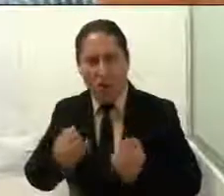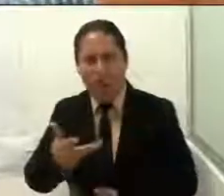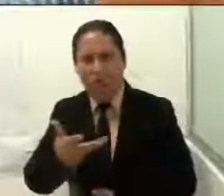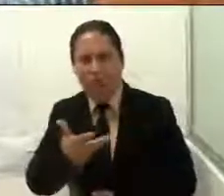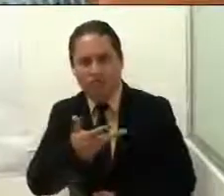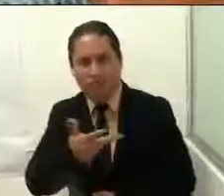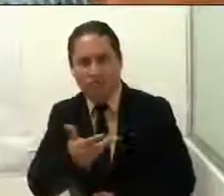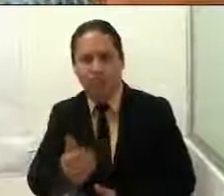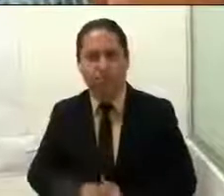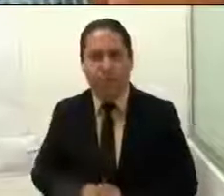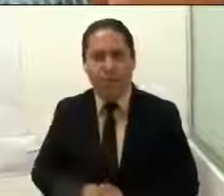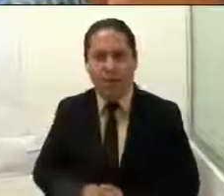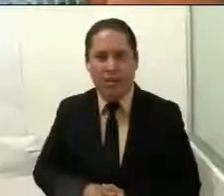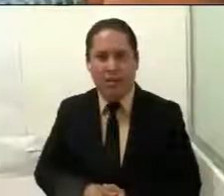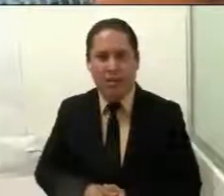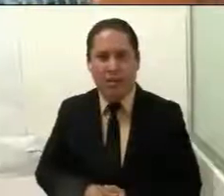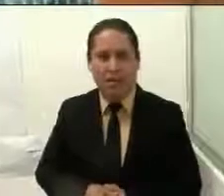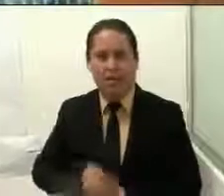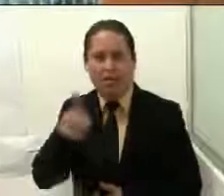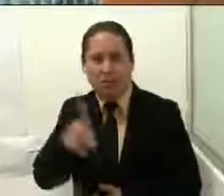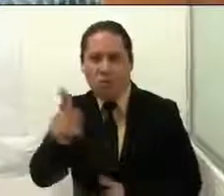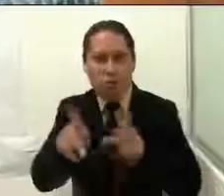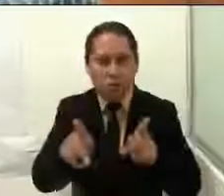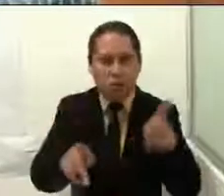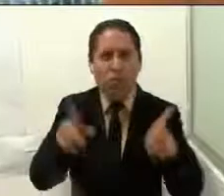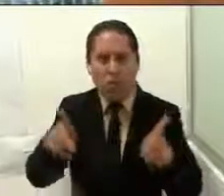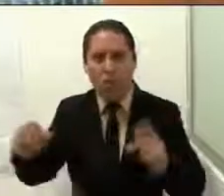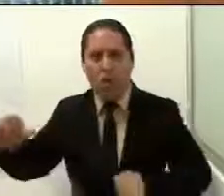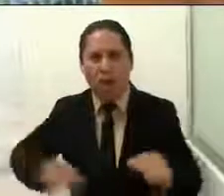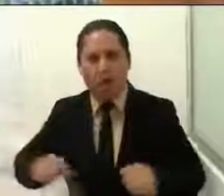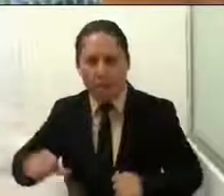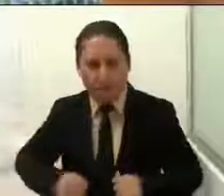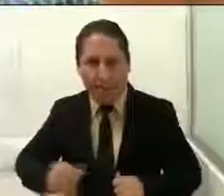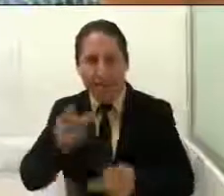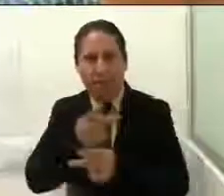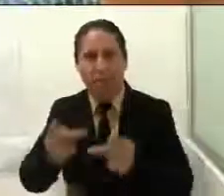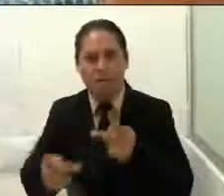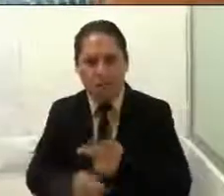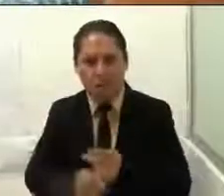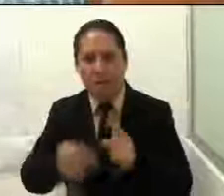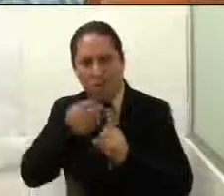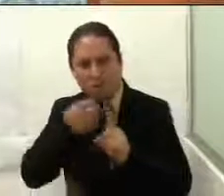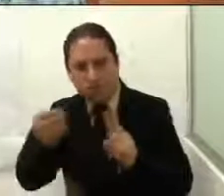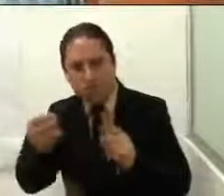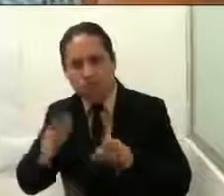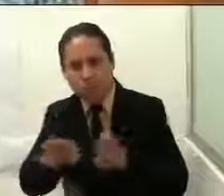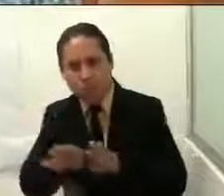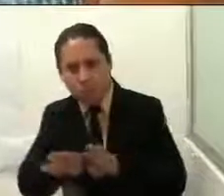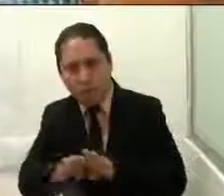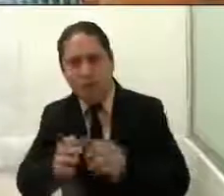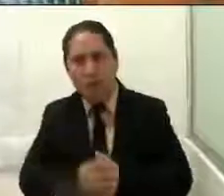eminentemente rural las actividades productivas se desarrollan en un entorno familiar donde